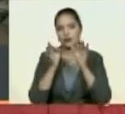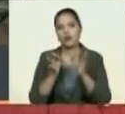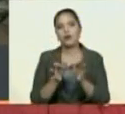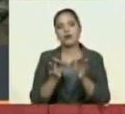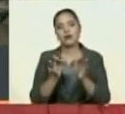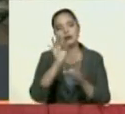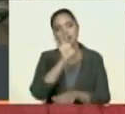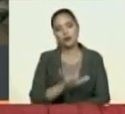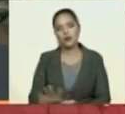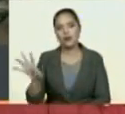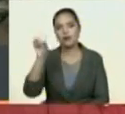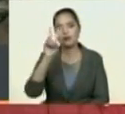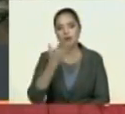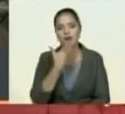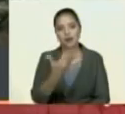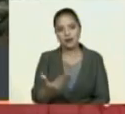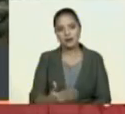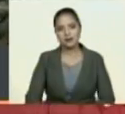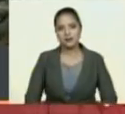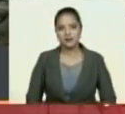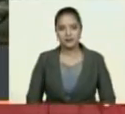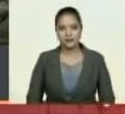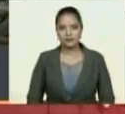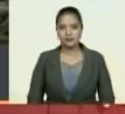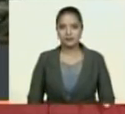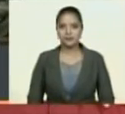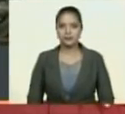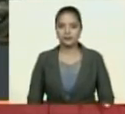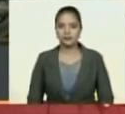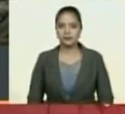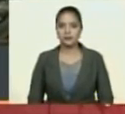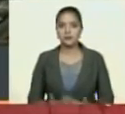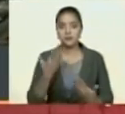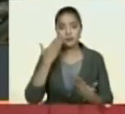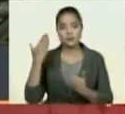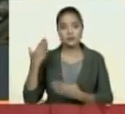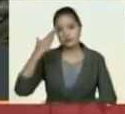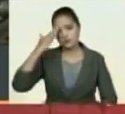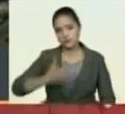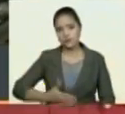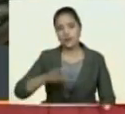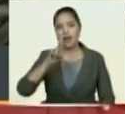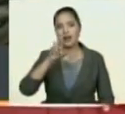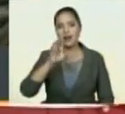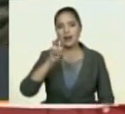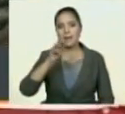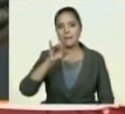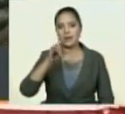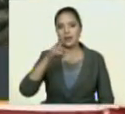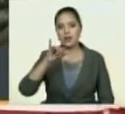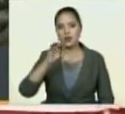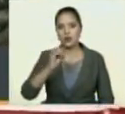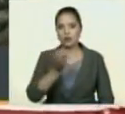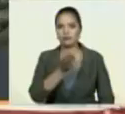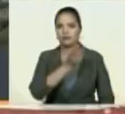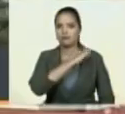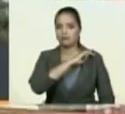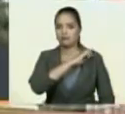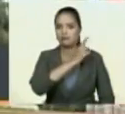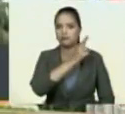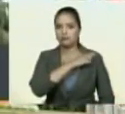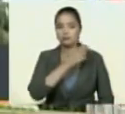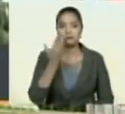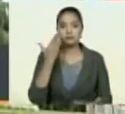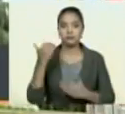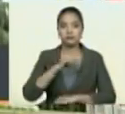en nuestro país. Muchas gracias. Palabras a cargo del almirante en jefe Remigio Ceballos Ichazo, comandante estratégico operacional